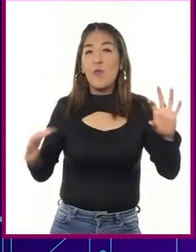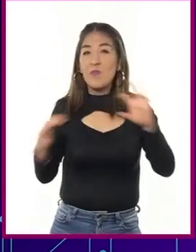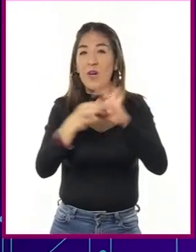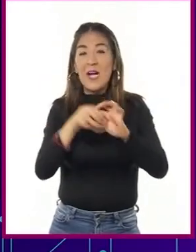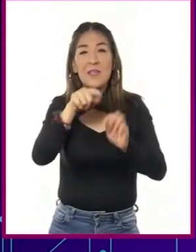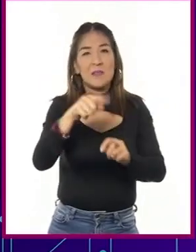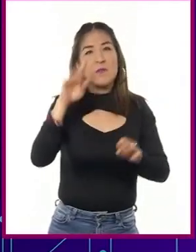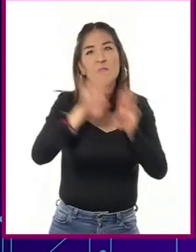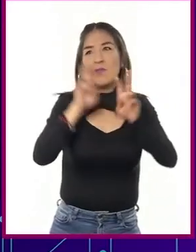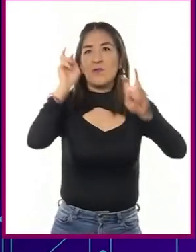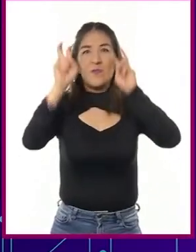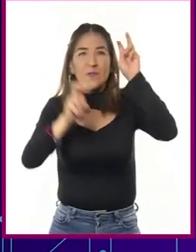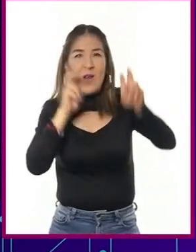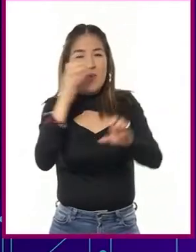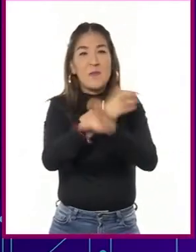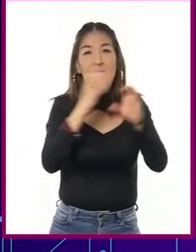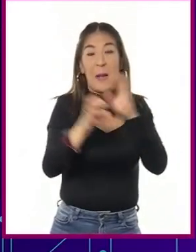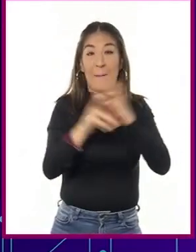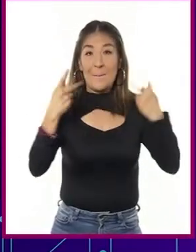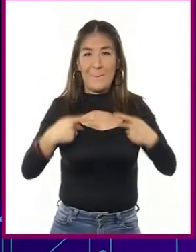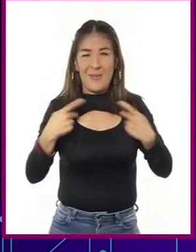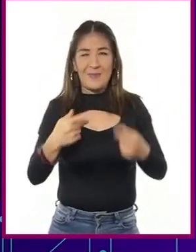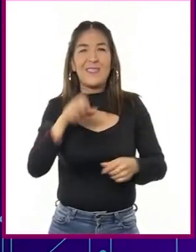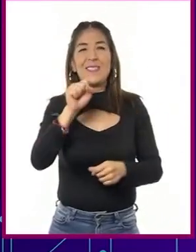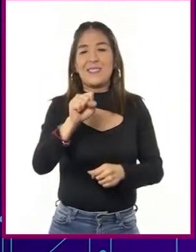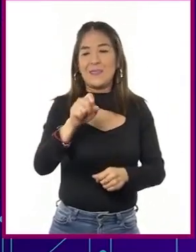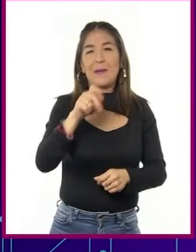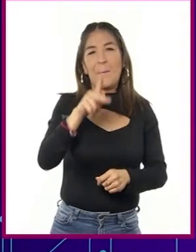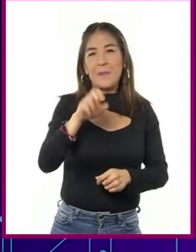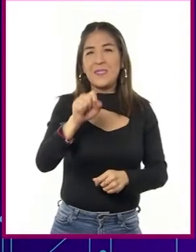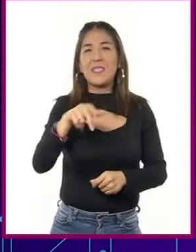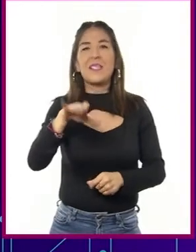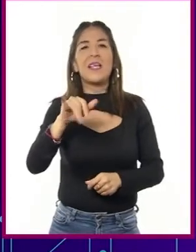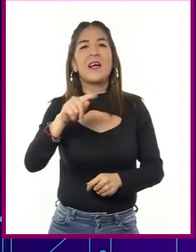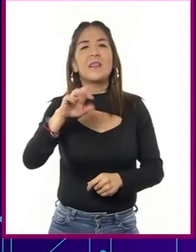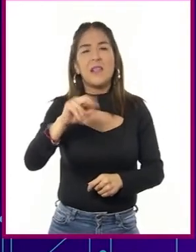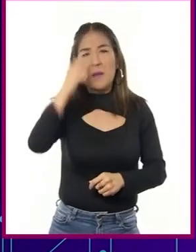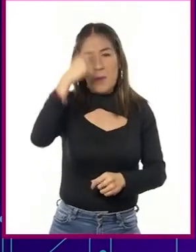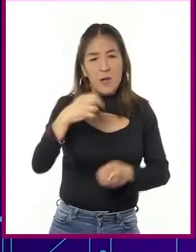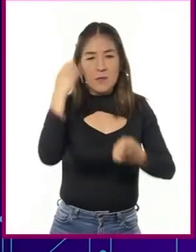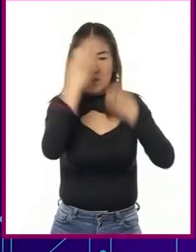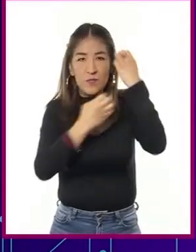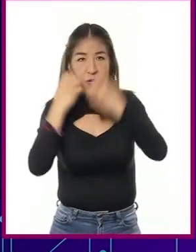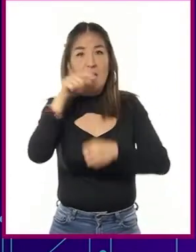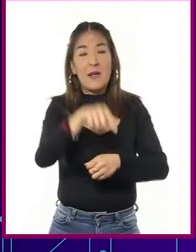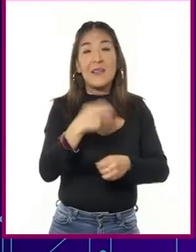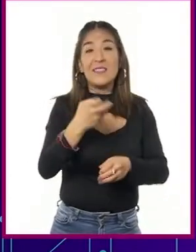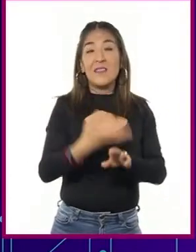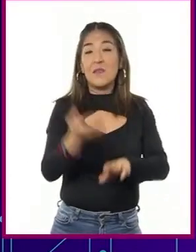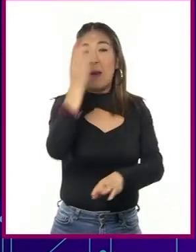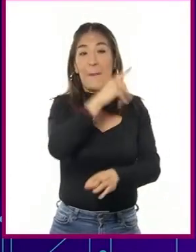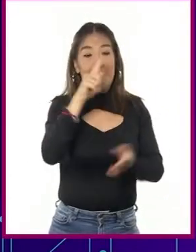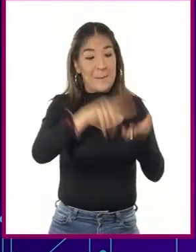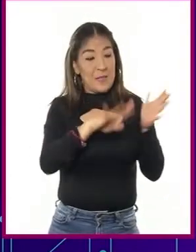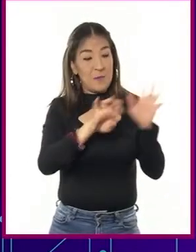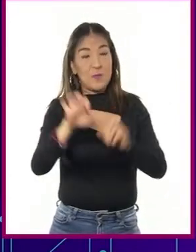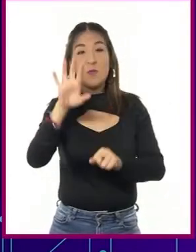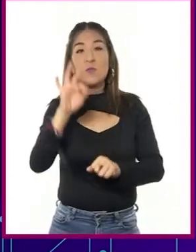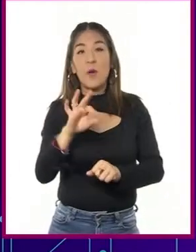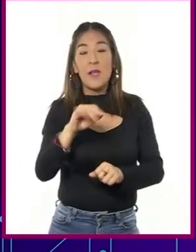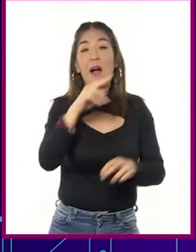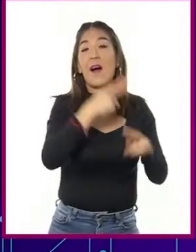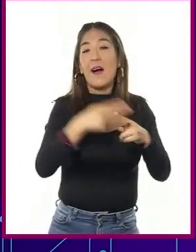de la psicosis, los psiquiatras usaron el LSD en experimentos durante las décadas de